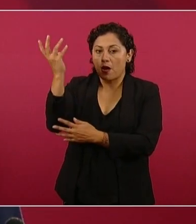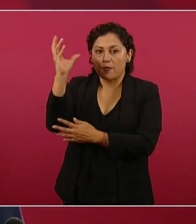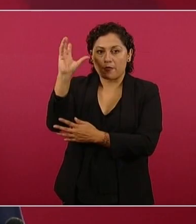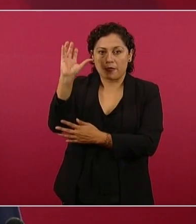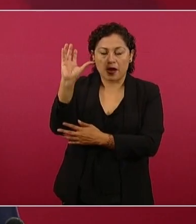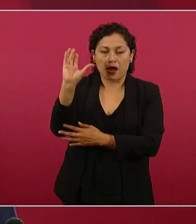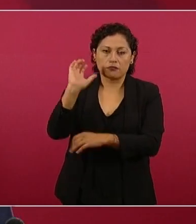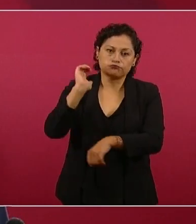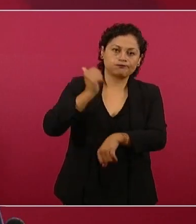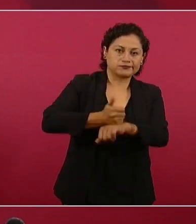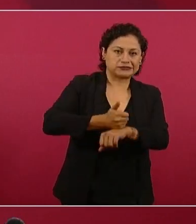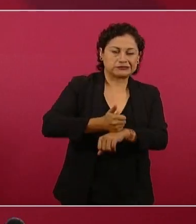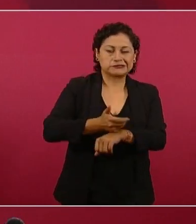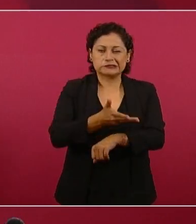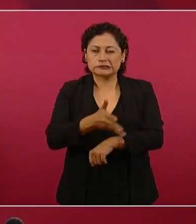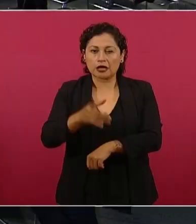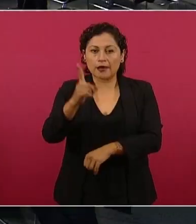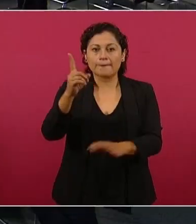y